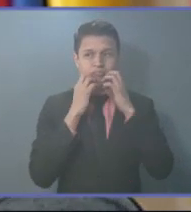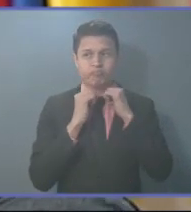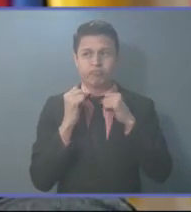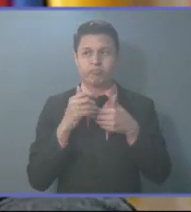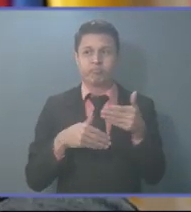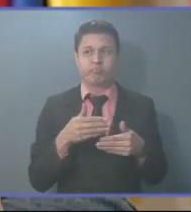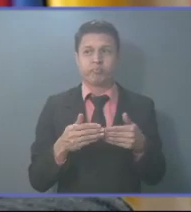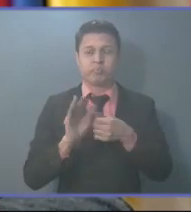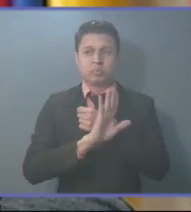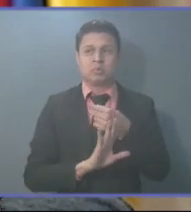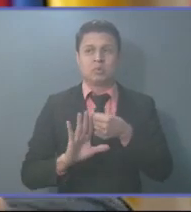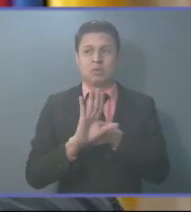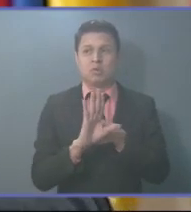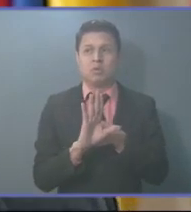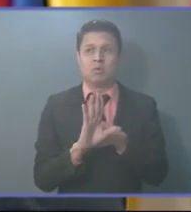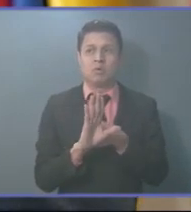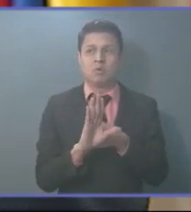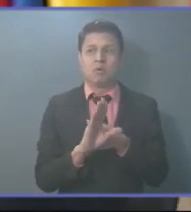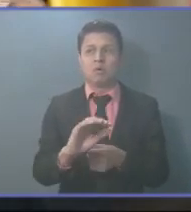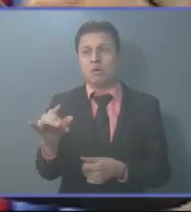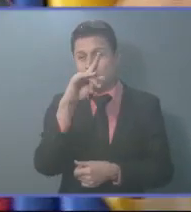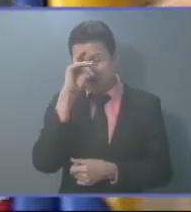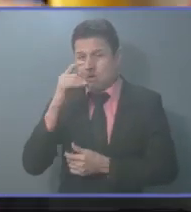y seguridad ocupacional